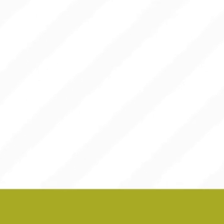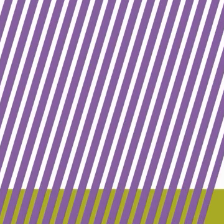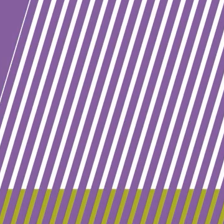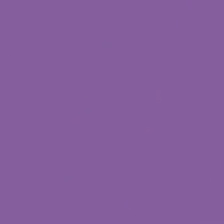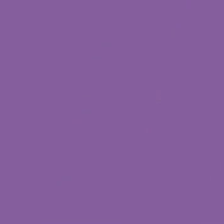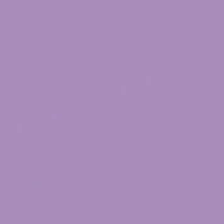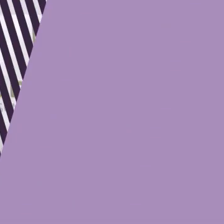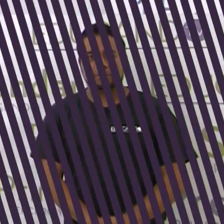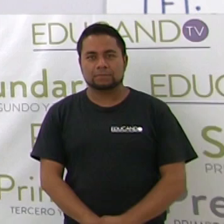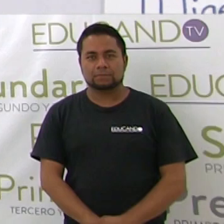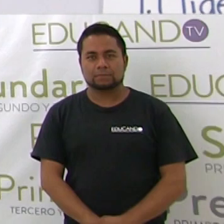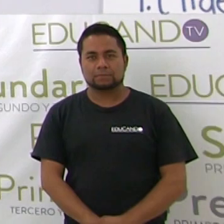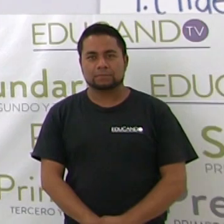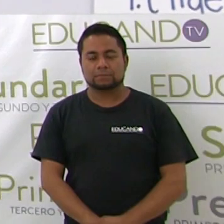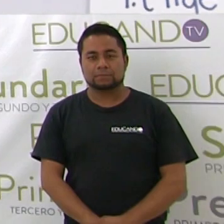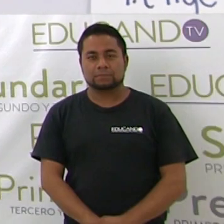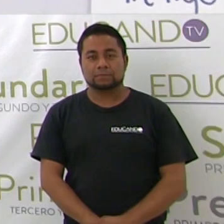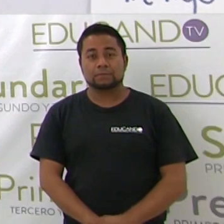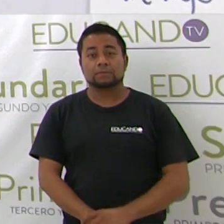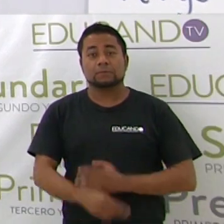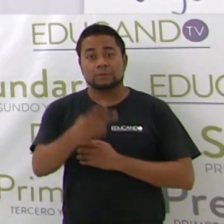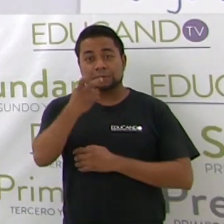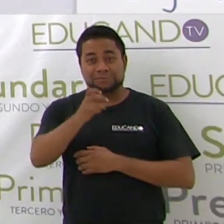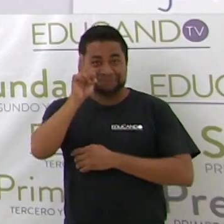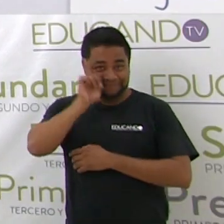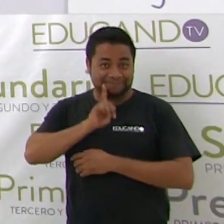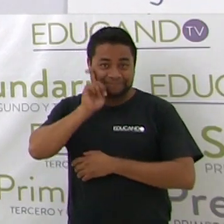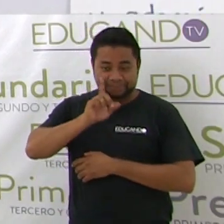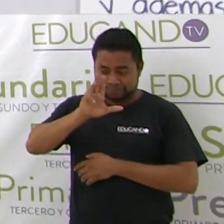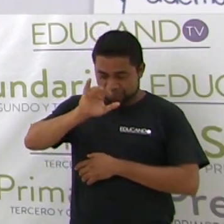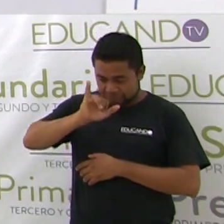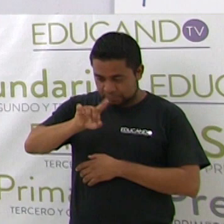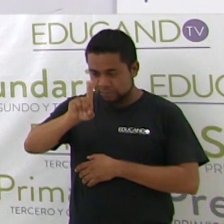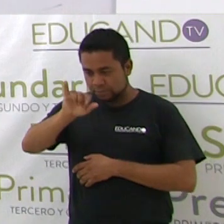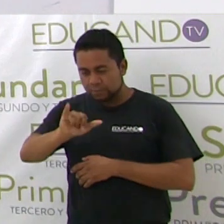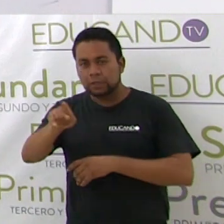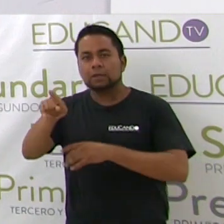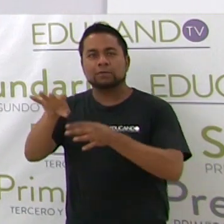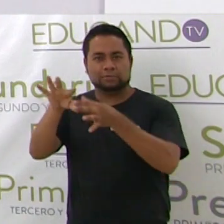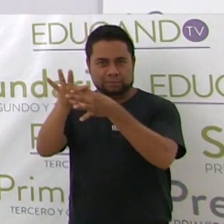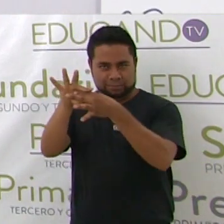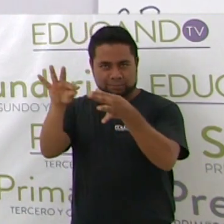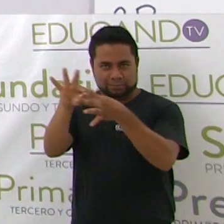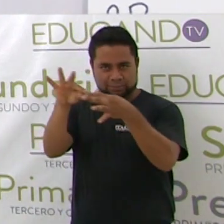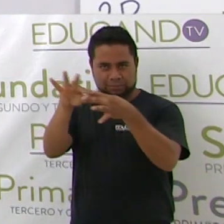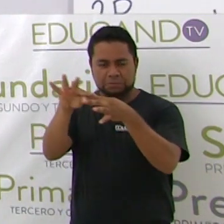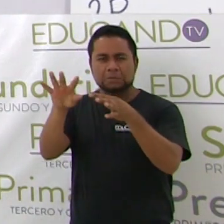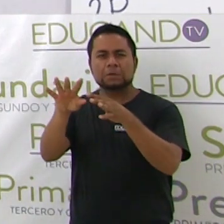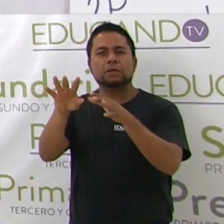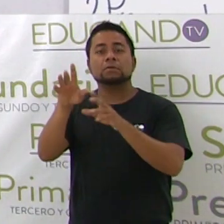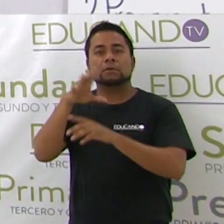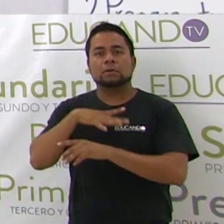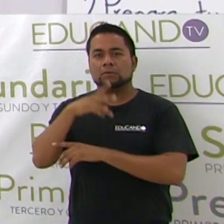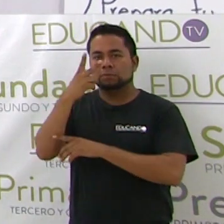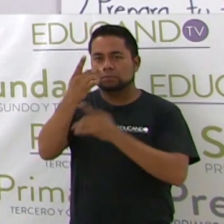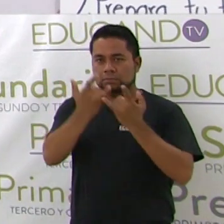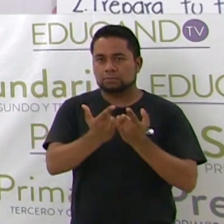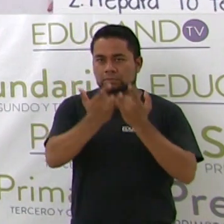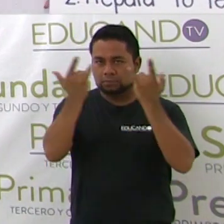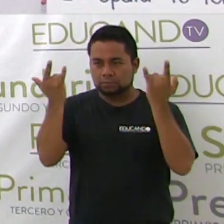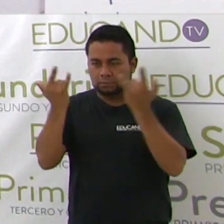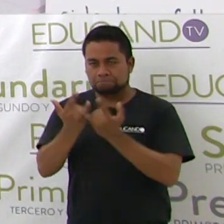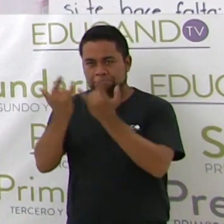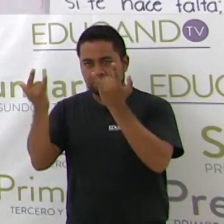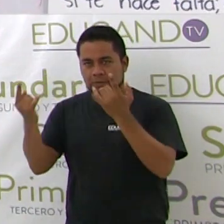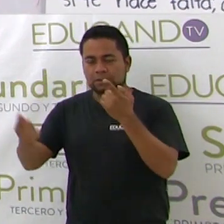De la misma manera, Cindy nos explica nos cuenta dos anécdotas. La primera que